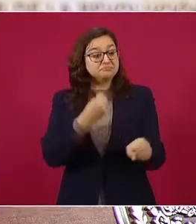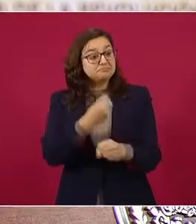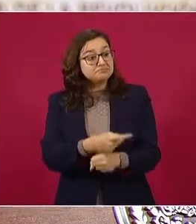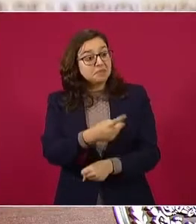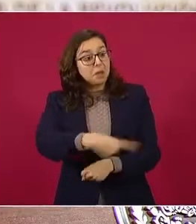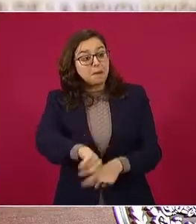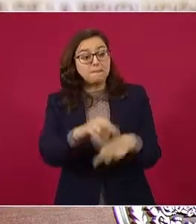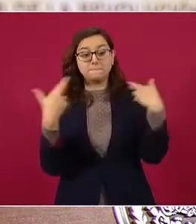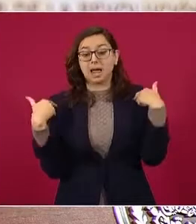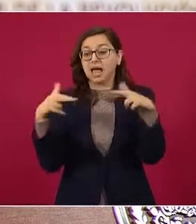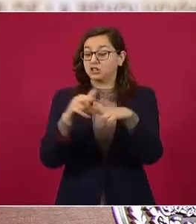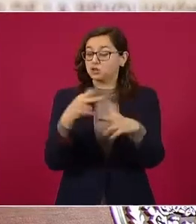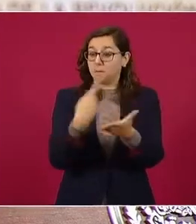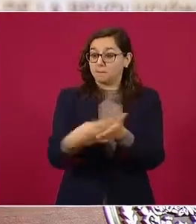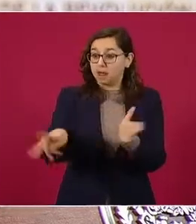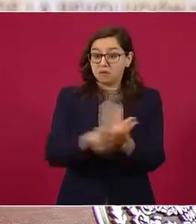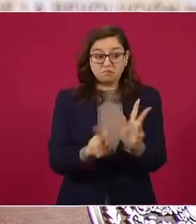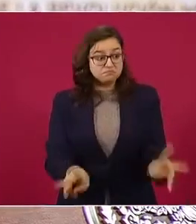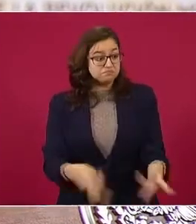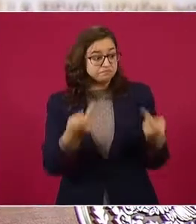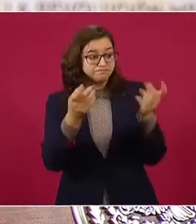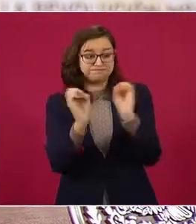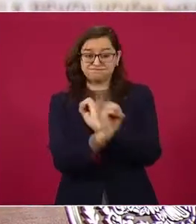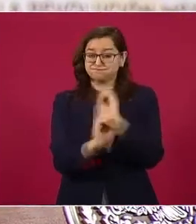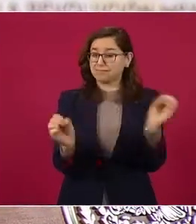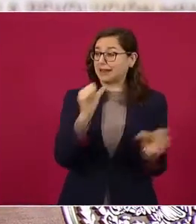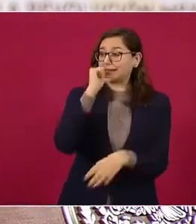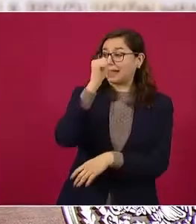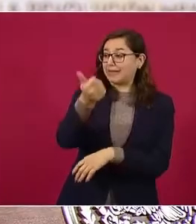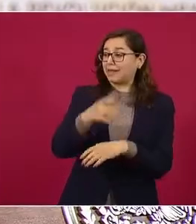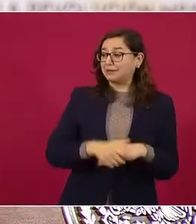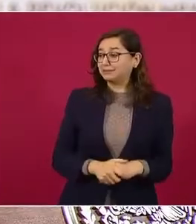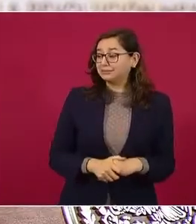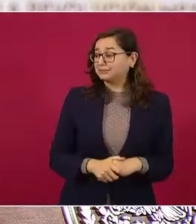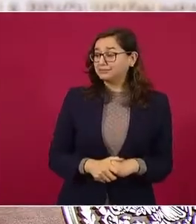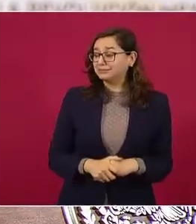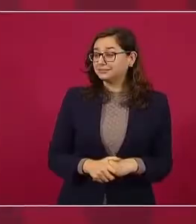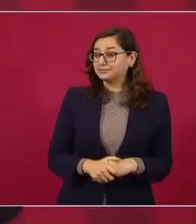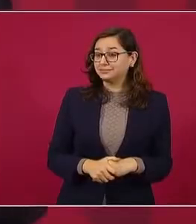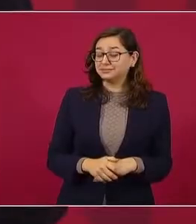Una vez dije, porque pues también no hay que